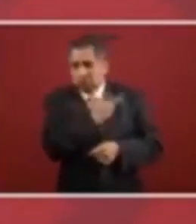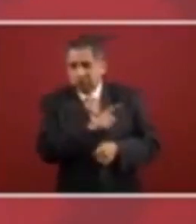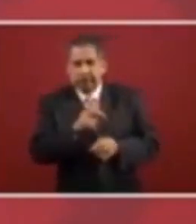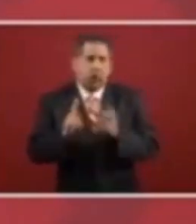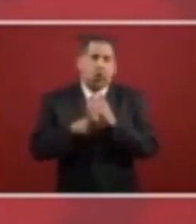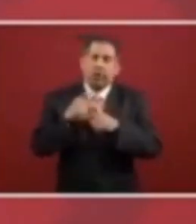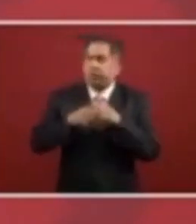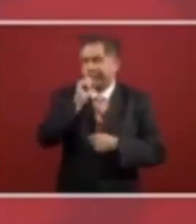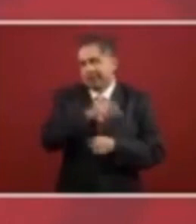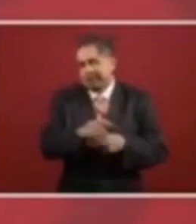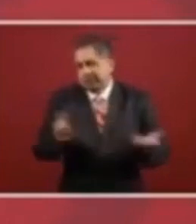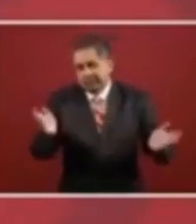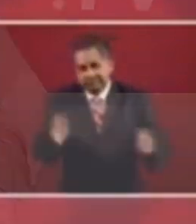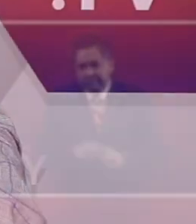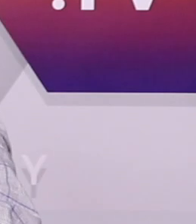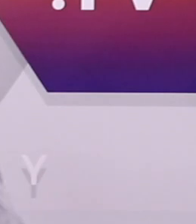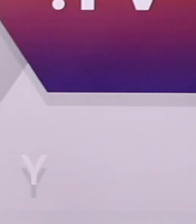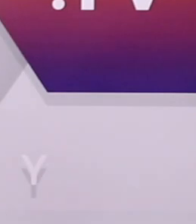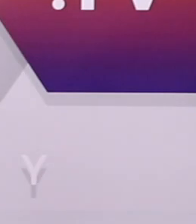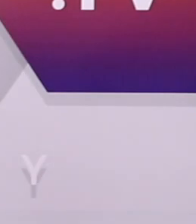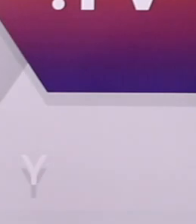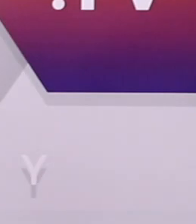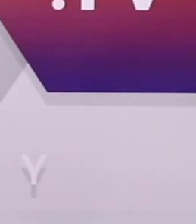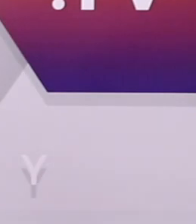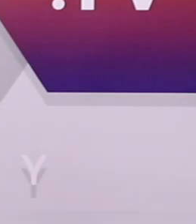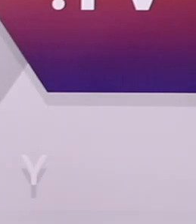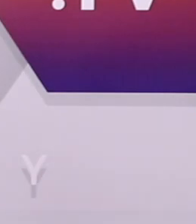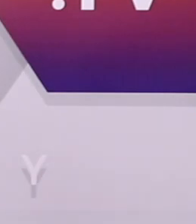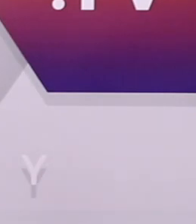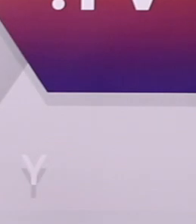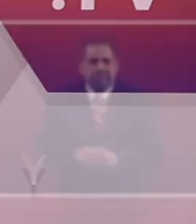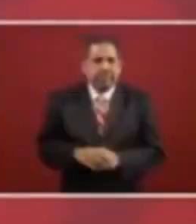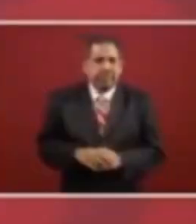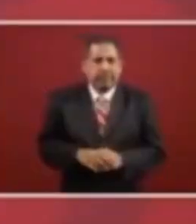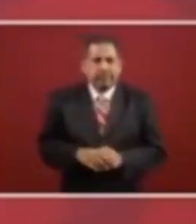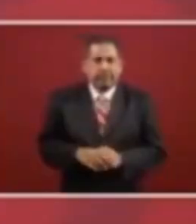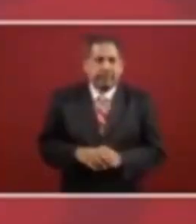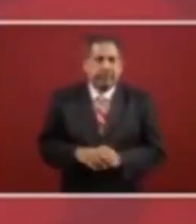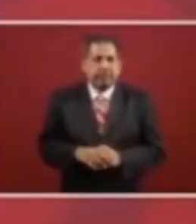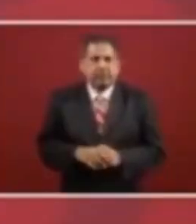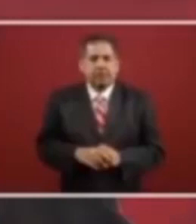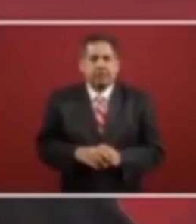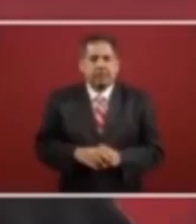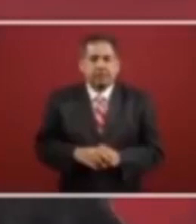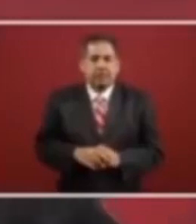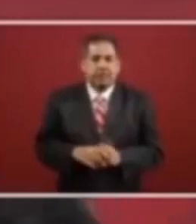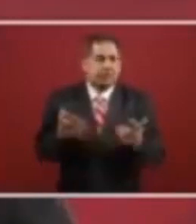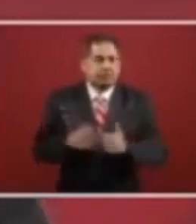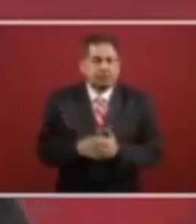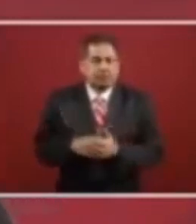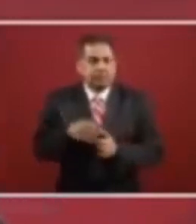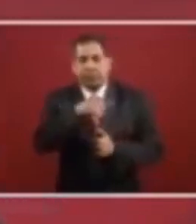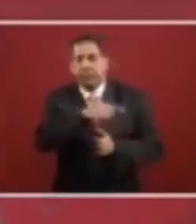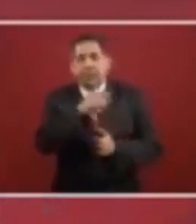obstante, sostuvo que era bueno que hubiera polémica y que la oposición protestara. Tienen todo su derecho y libertad a presentar denuncias,